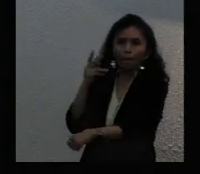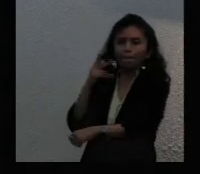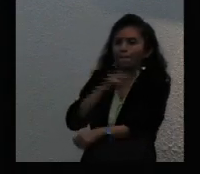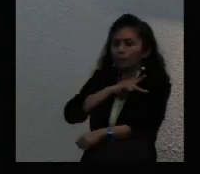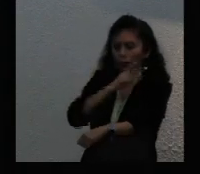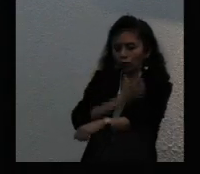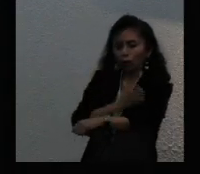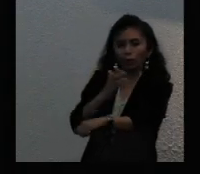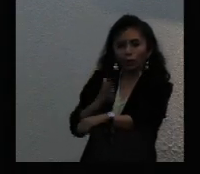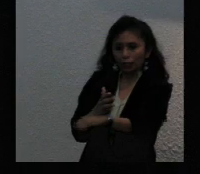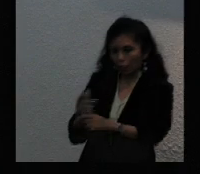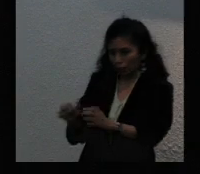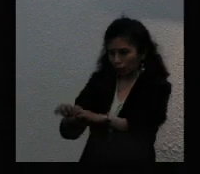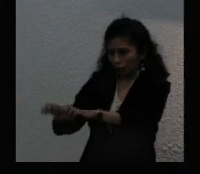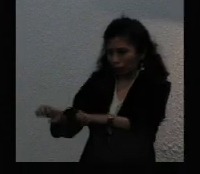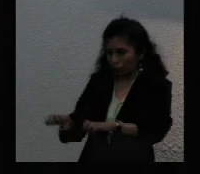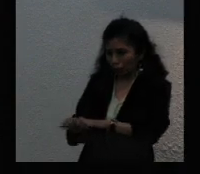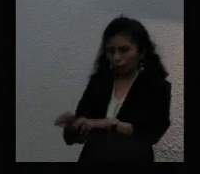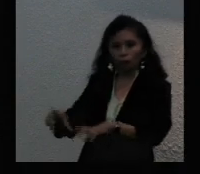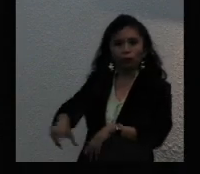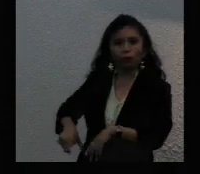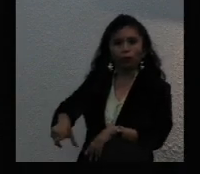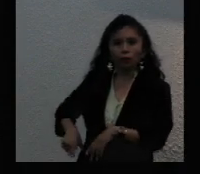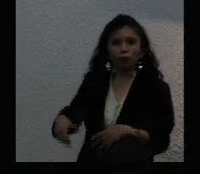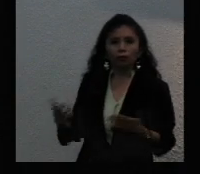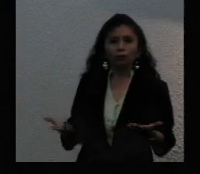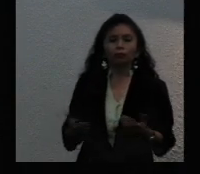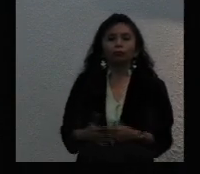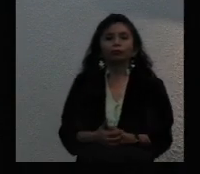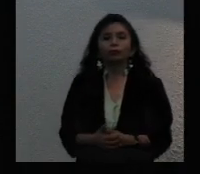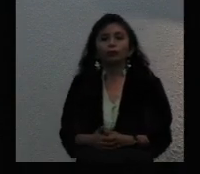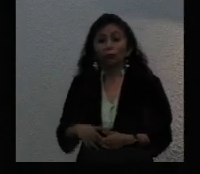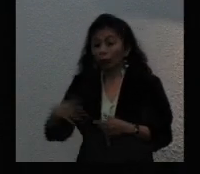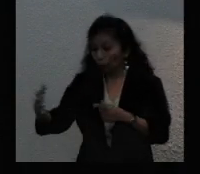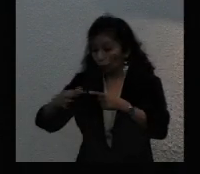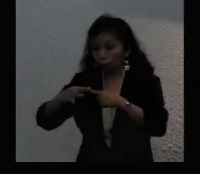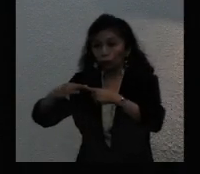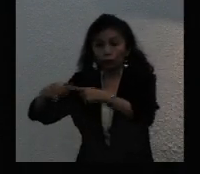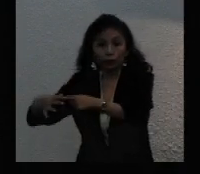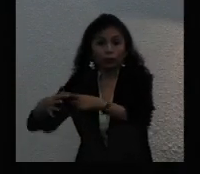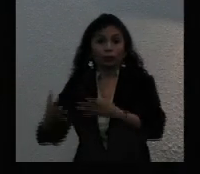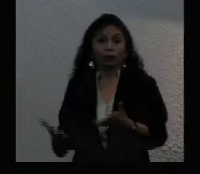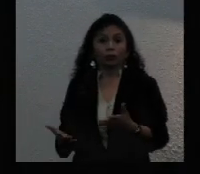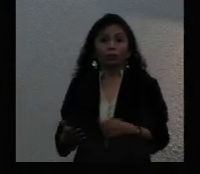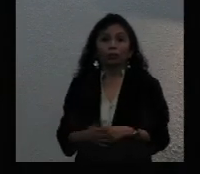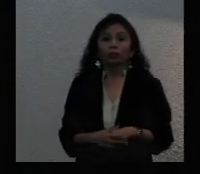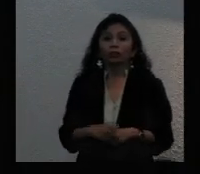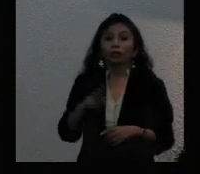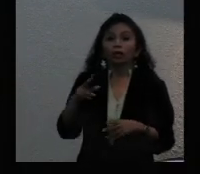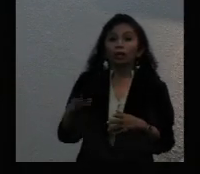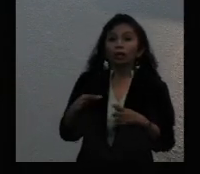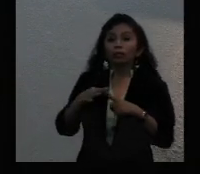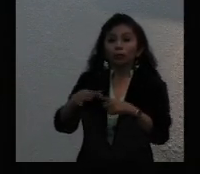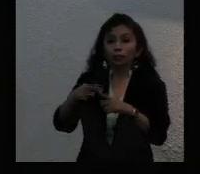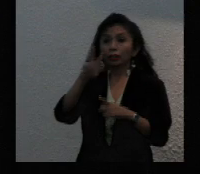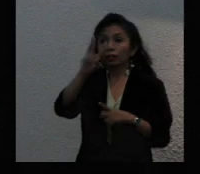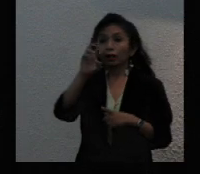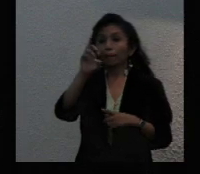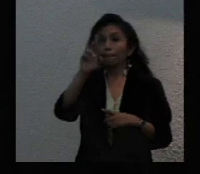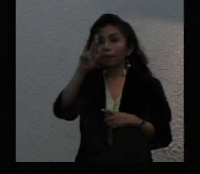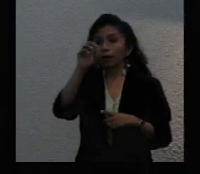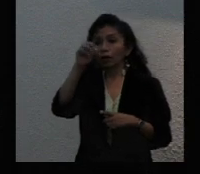Gabinete Legal y Ampliado, de Abril Sabido, representante de la señora Verónica Lezama Espinosa,